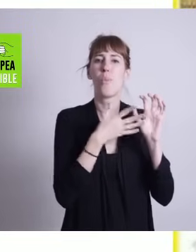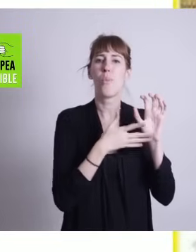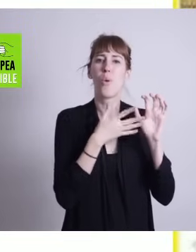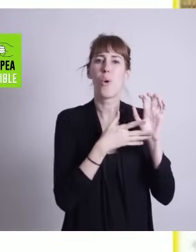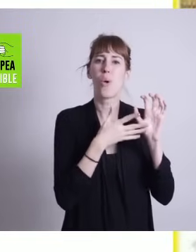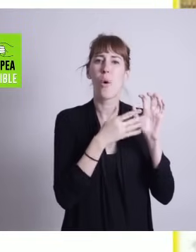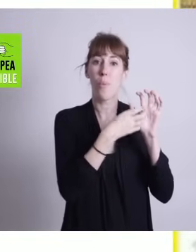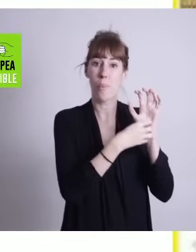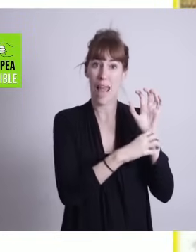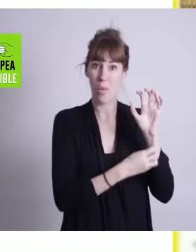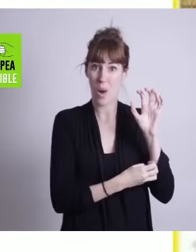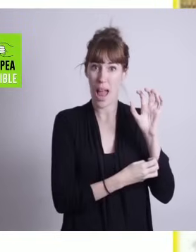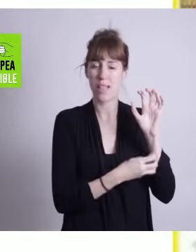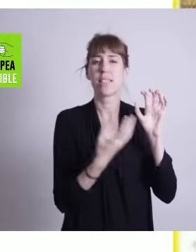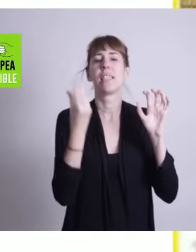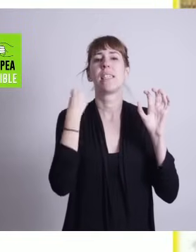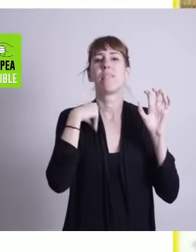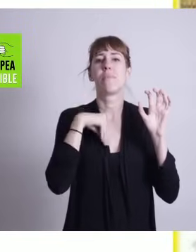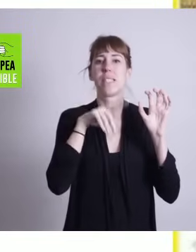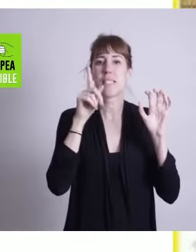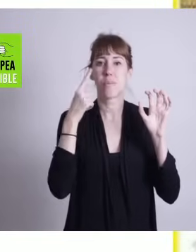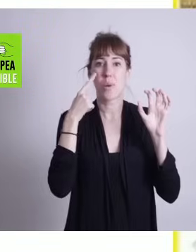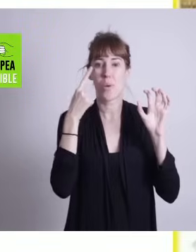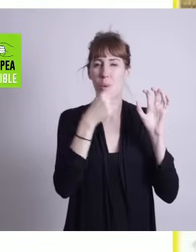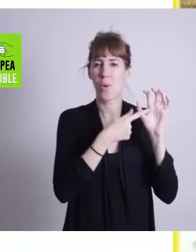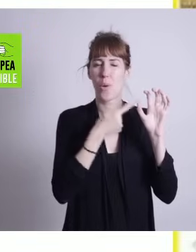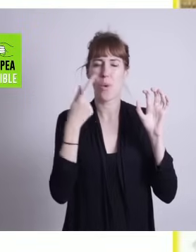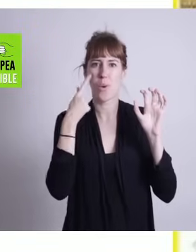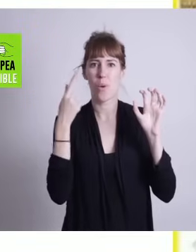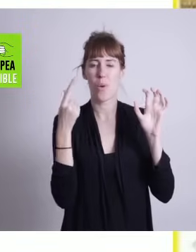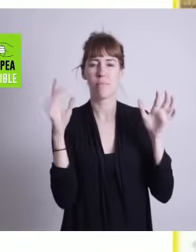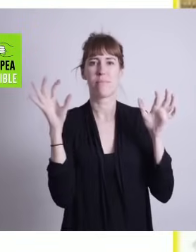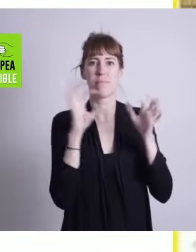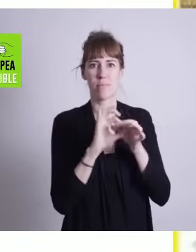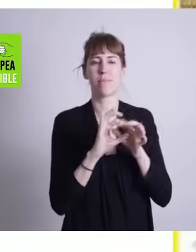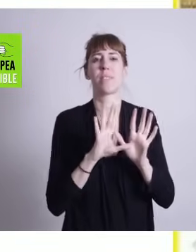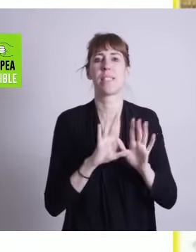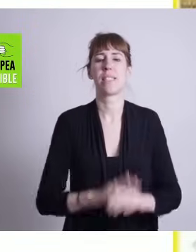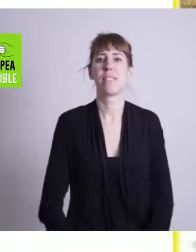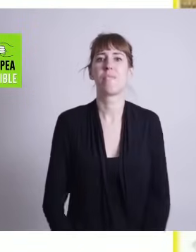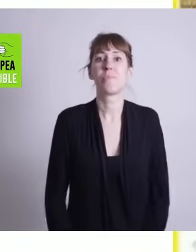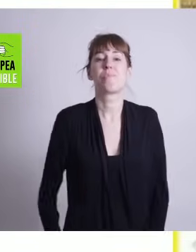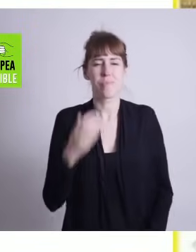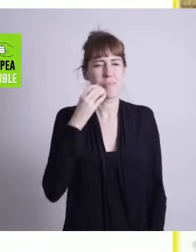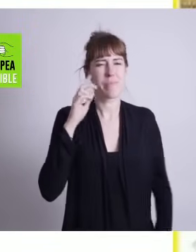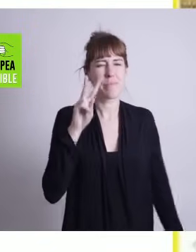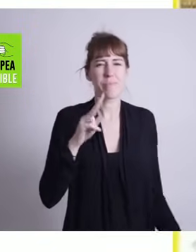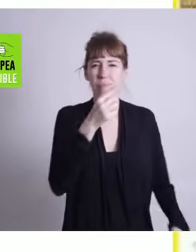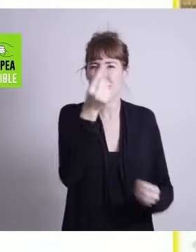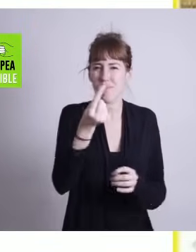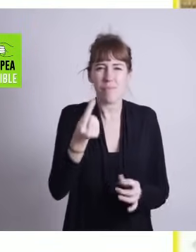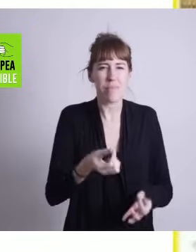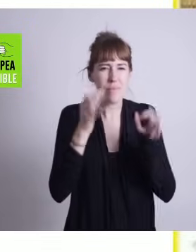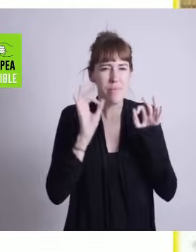coincide con esta parte del ojo de horus. Si os dais cuenta, es un dibujo prácticamente exacto de lo